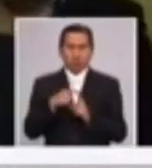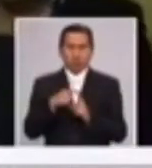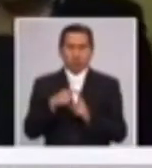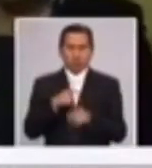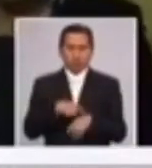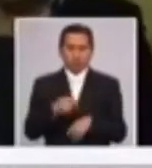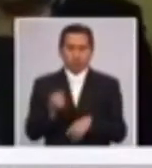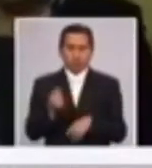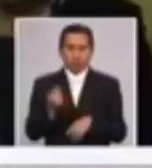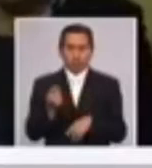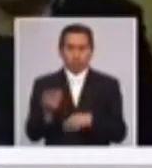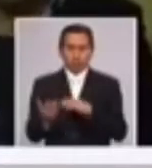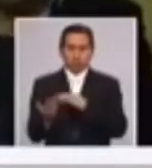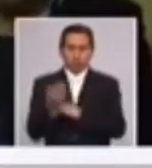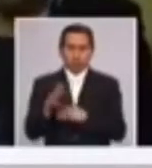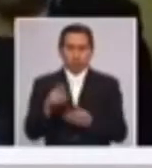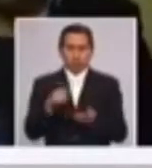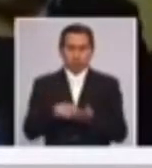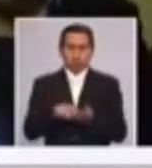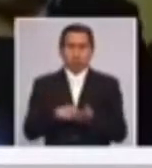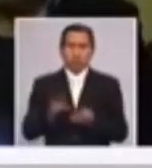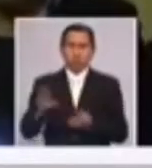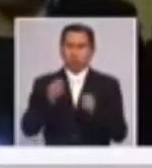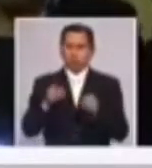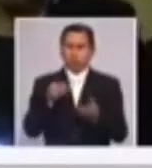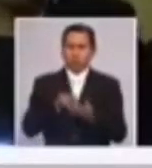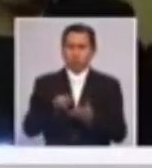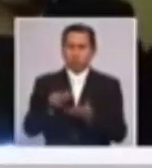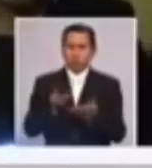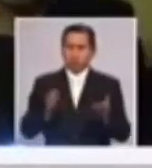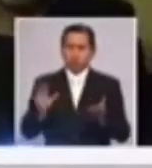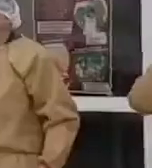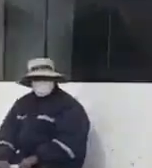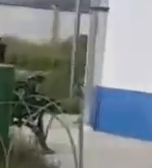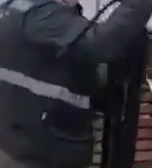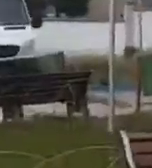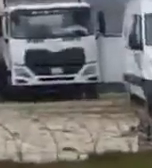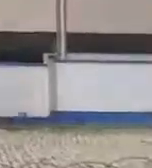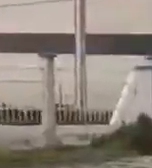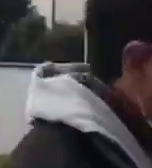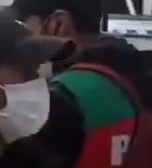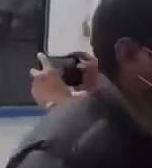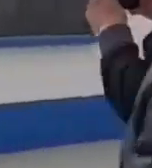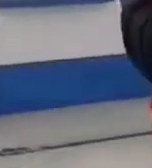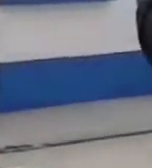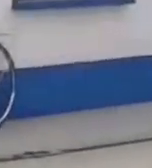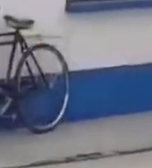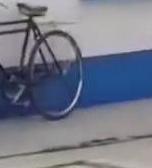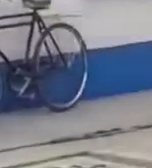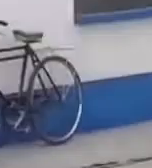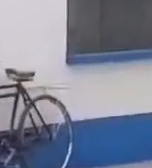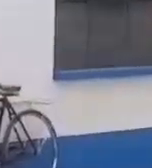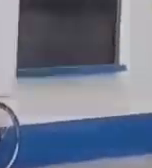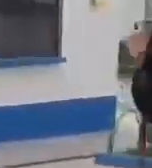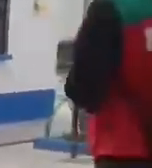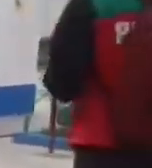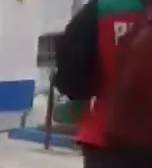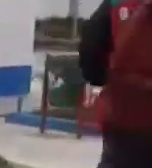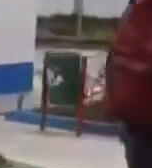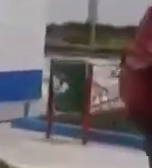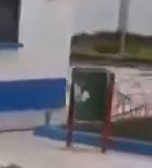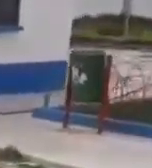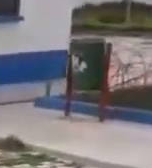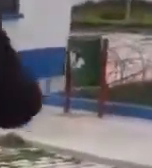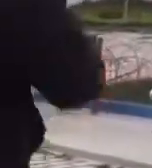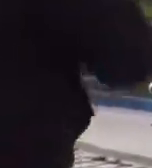once de la mañana aproximada para que puedan abastecer sus camas familiares se realizó un bloqueo epidemiológico para tratar